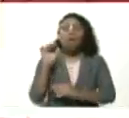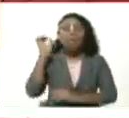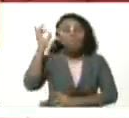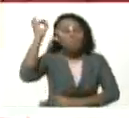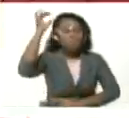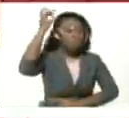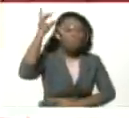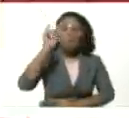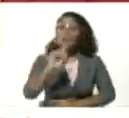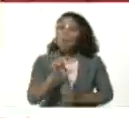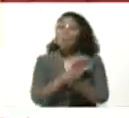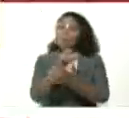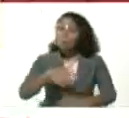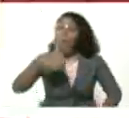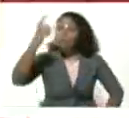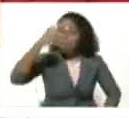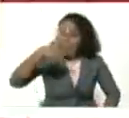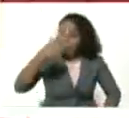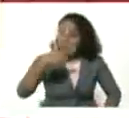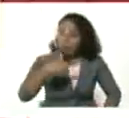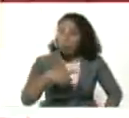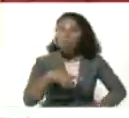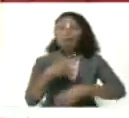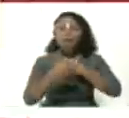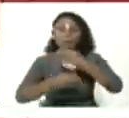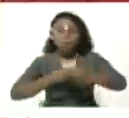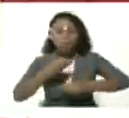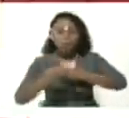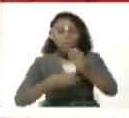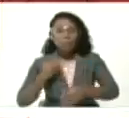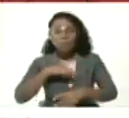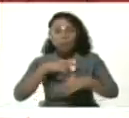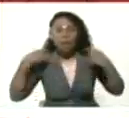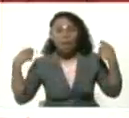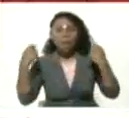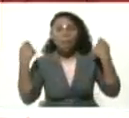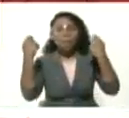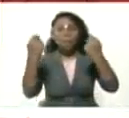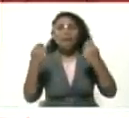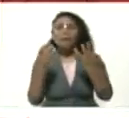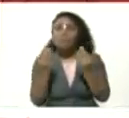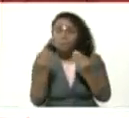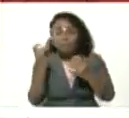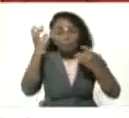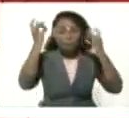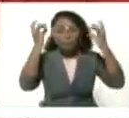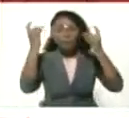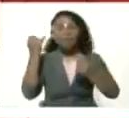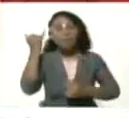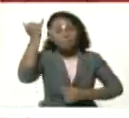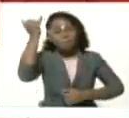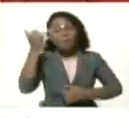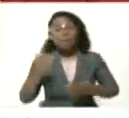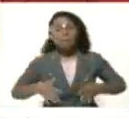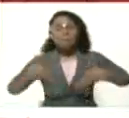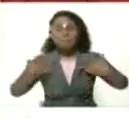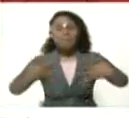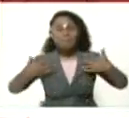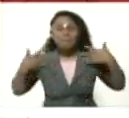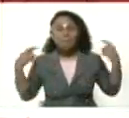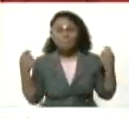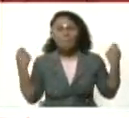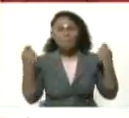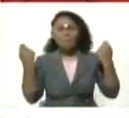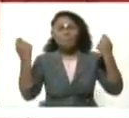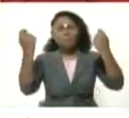es un problema muy serio, y hagamos nuestra campaña con mucha creatividad, con mucha emoción,